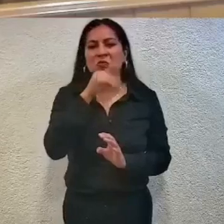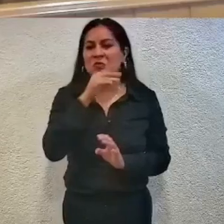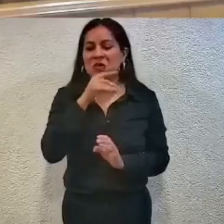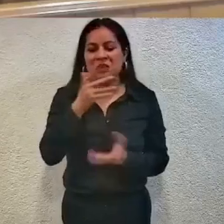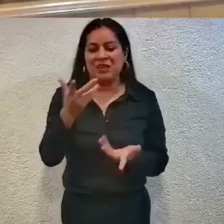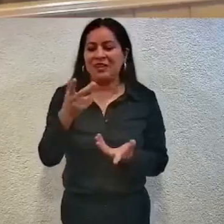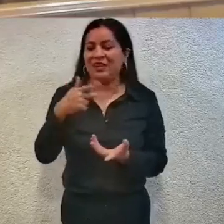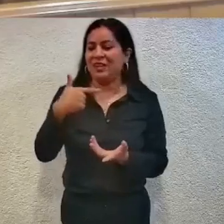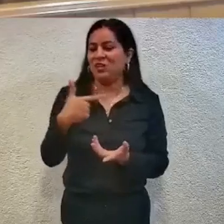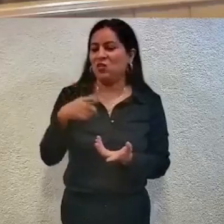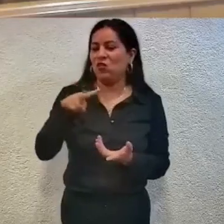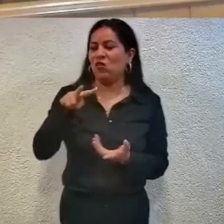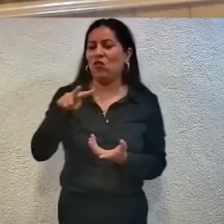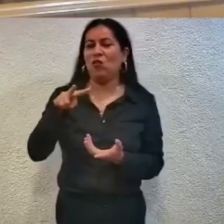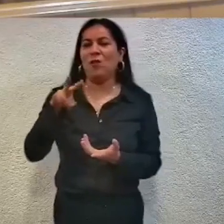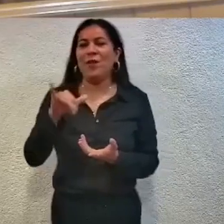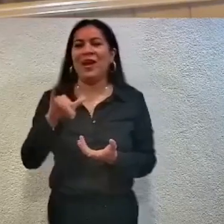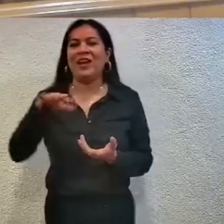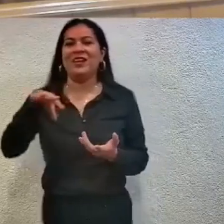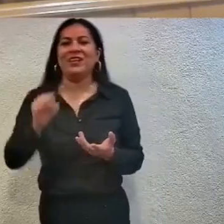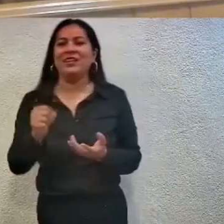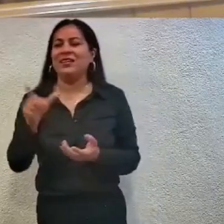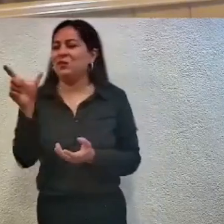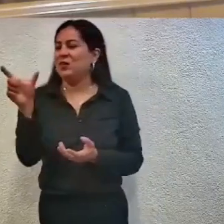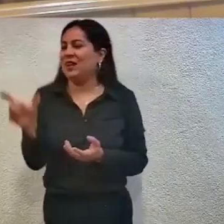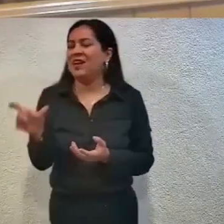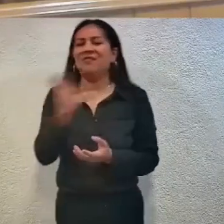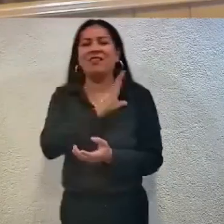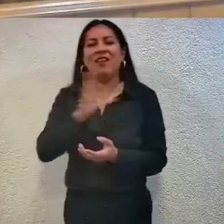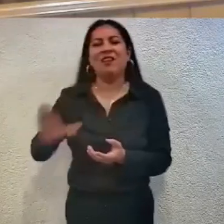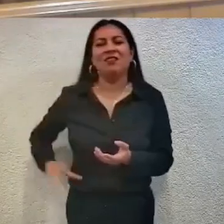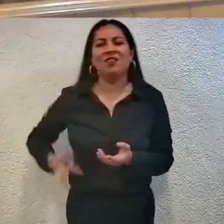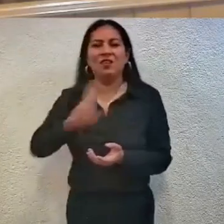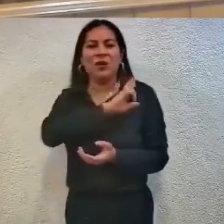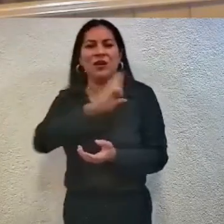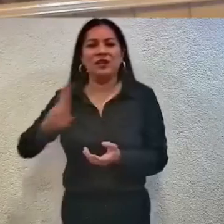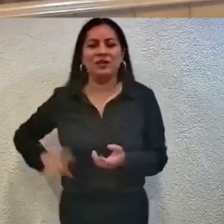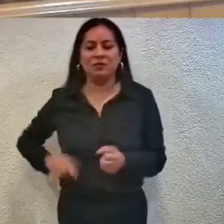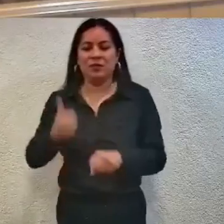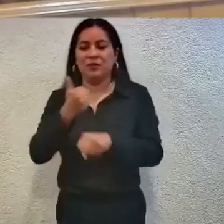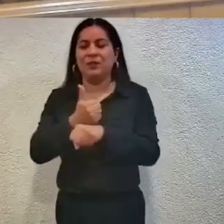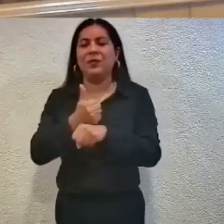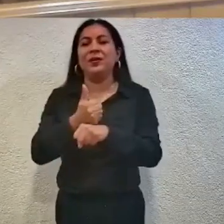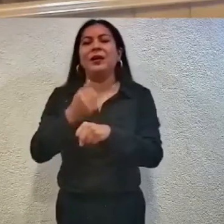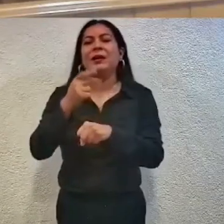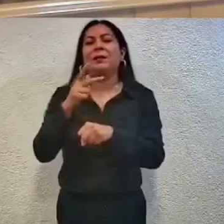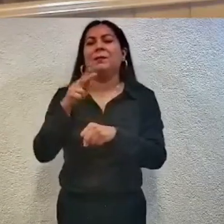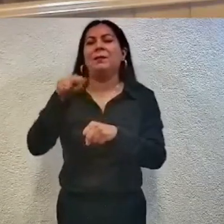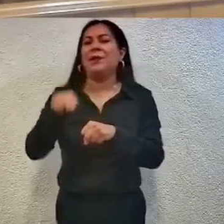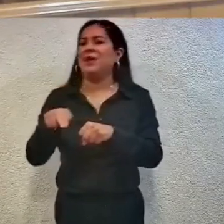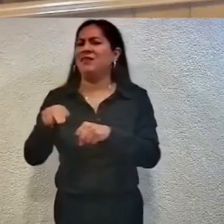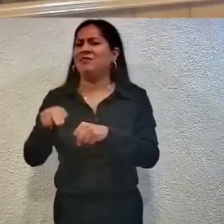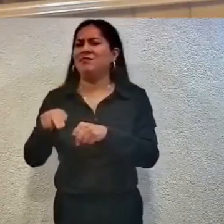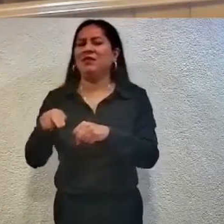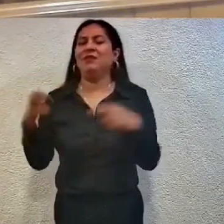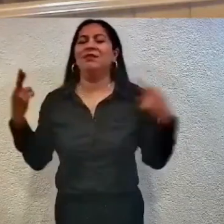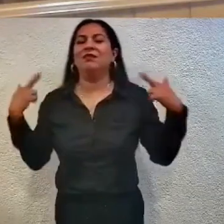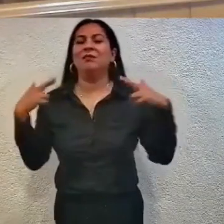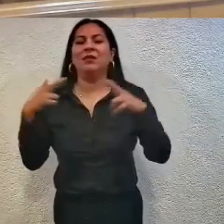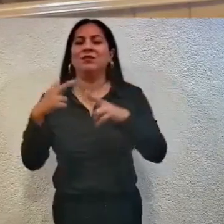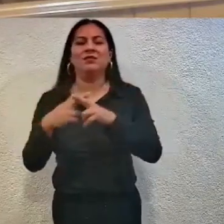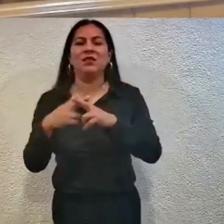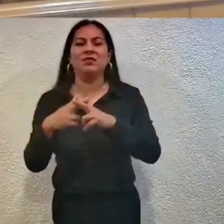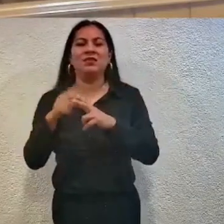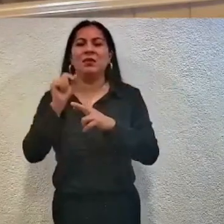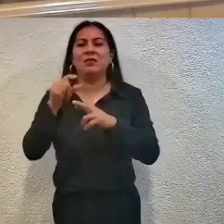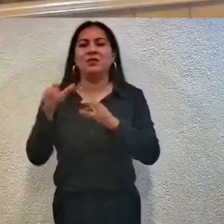lo tanto, no puede considerarse que Giovanni Velázquez Gabriel, en su carácter de candidato a regidor postulado por el Partido Acción